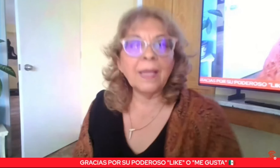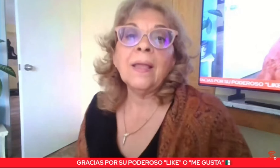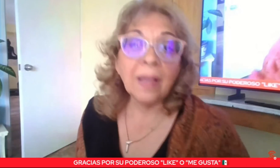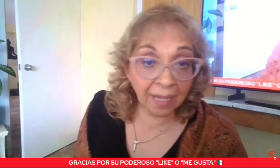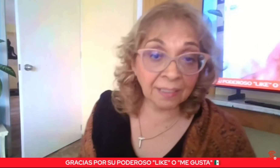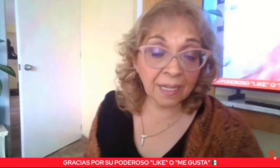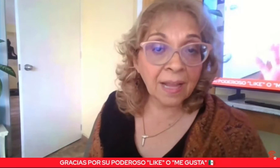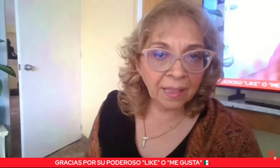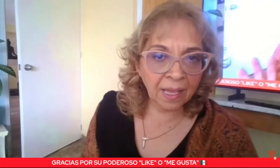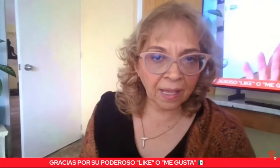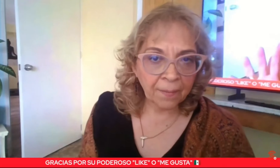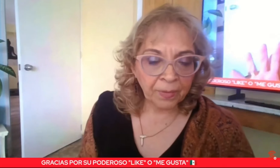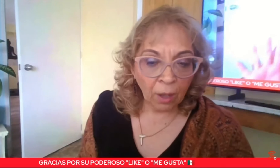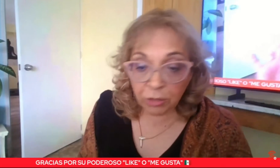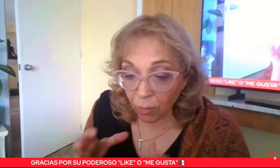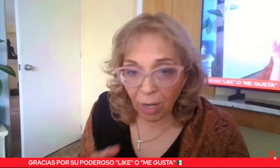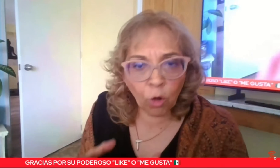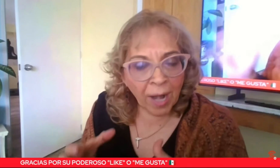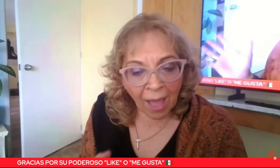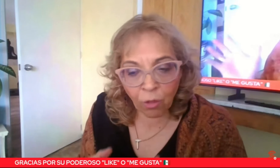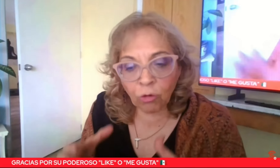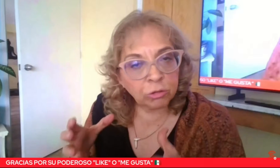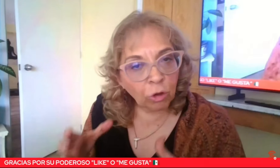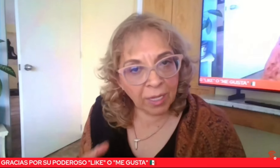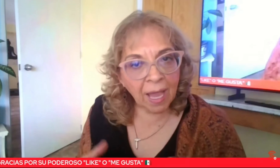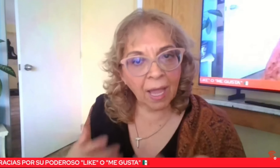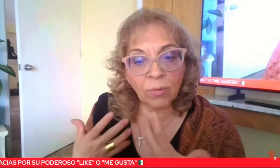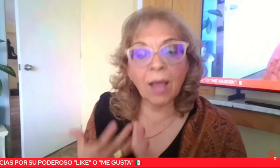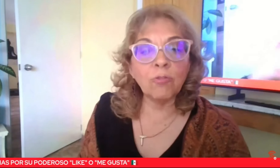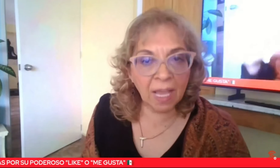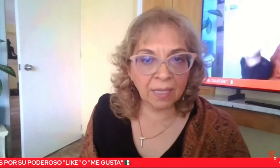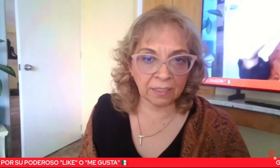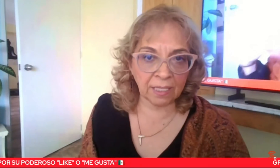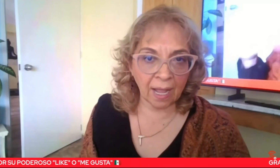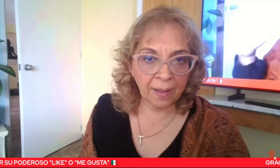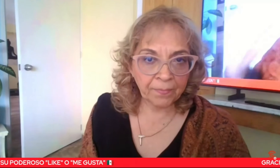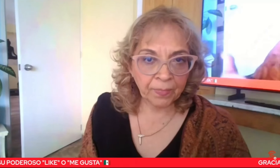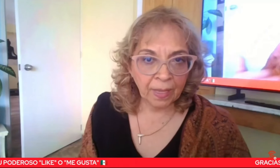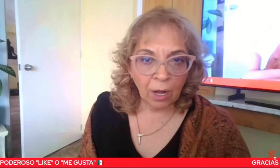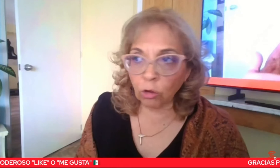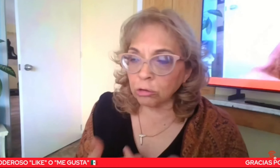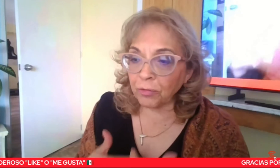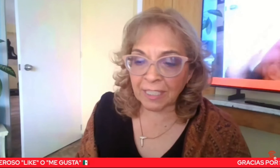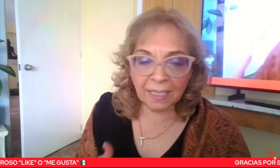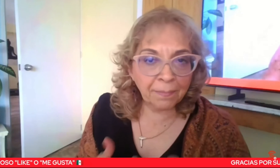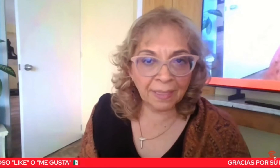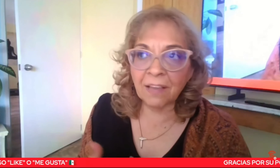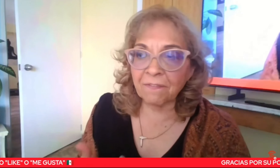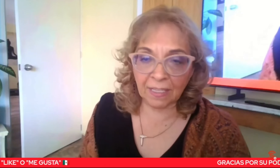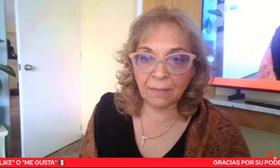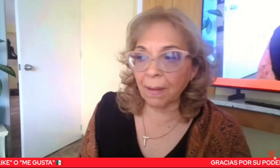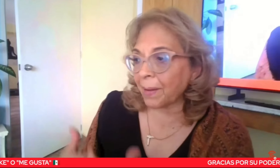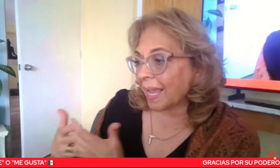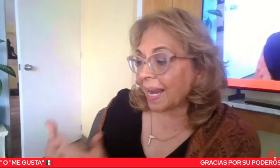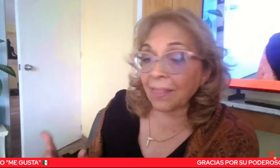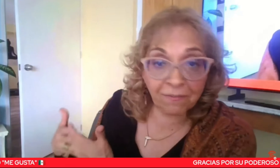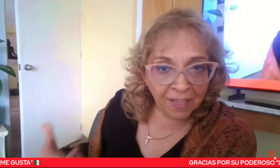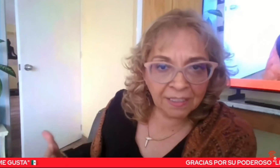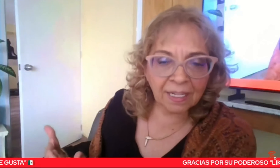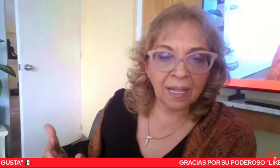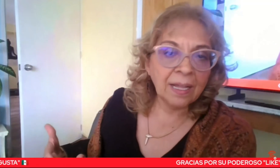ve casi nadie. O sea, no han logrado consolidar una audiencia lo suficientemente efectiva para que